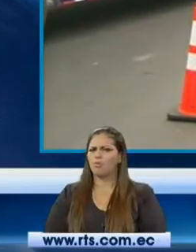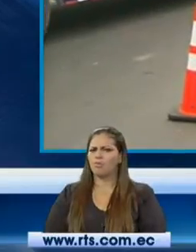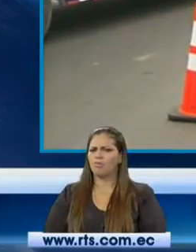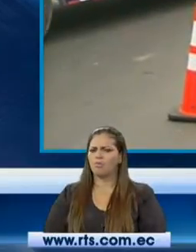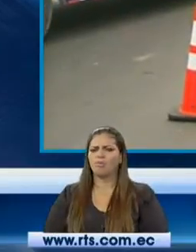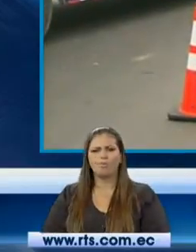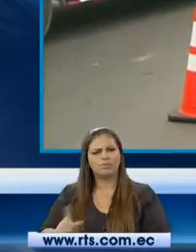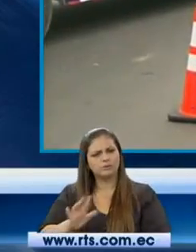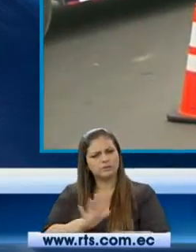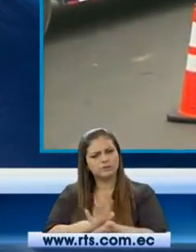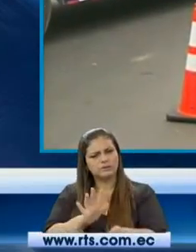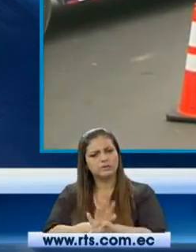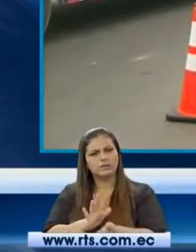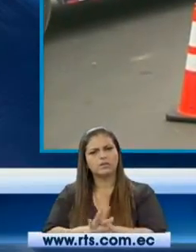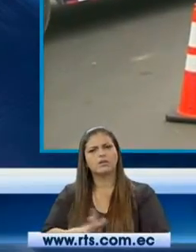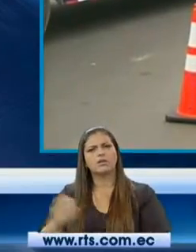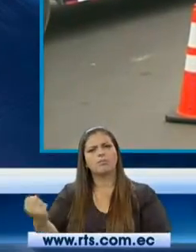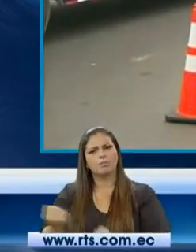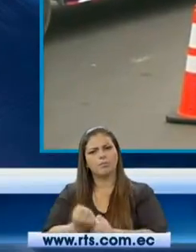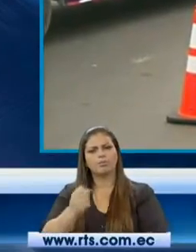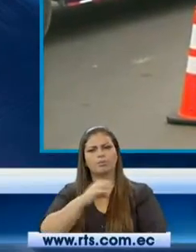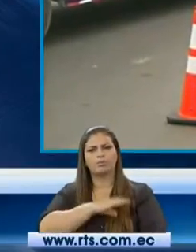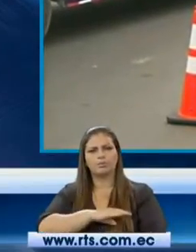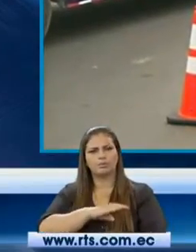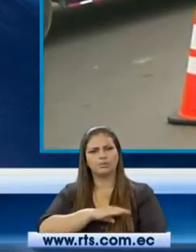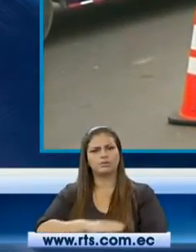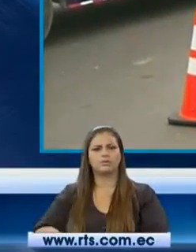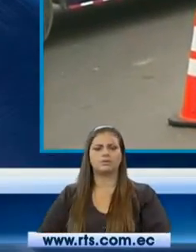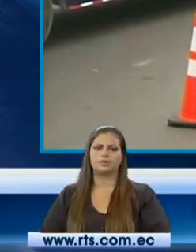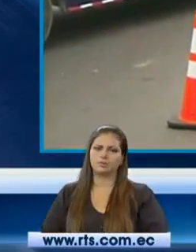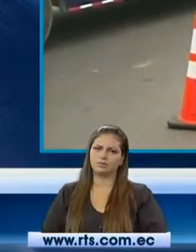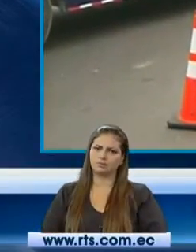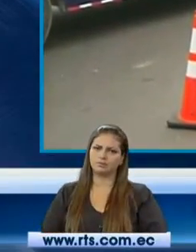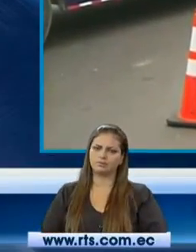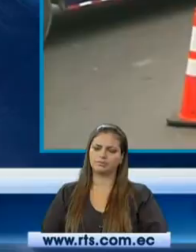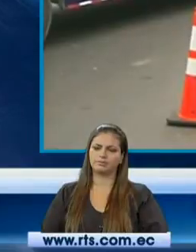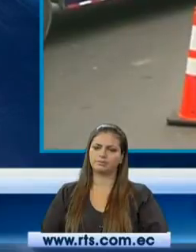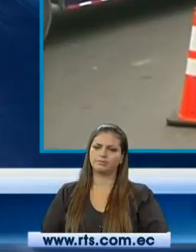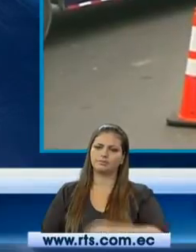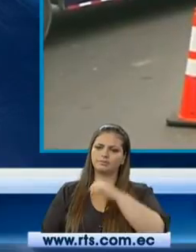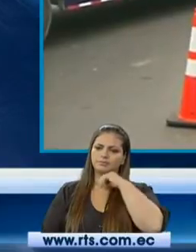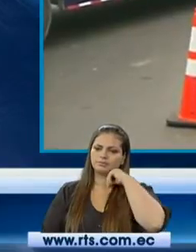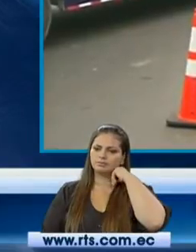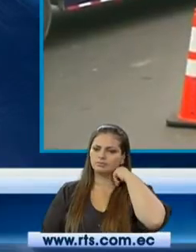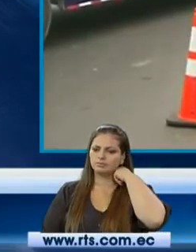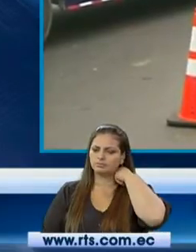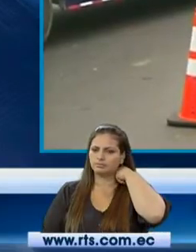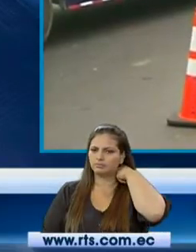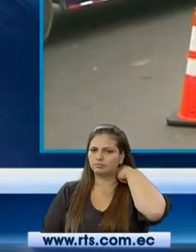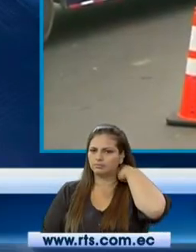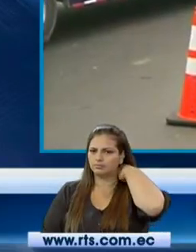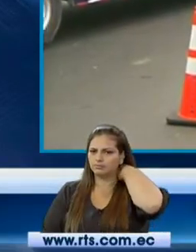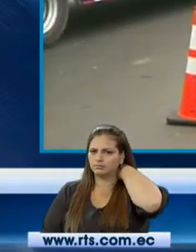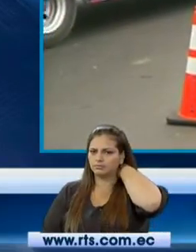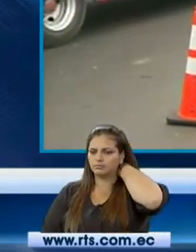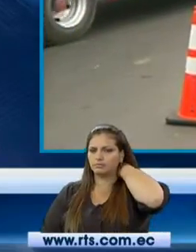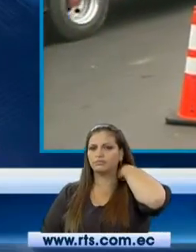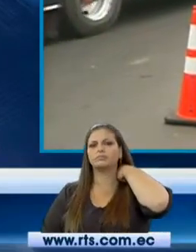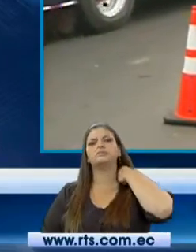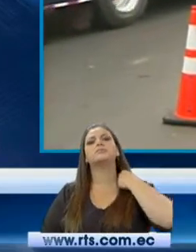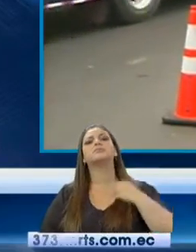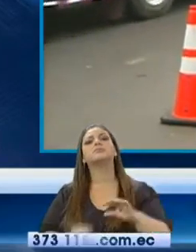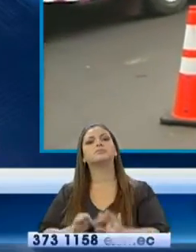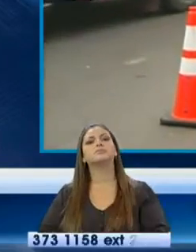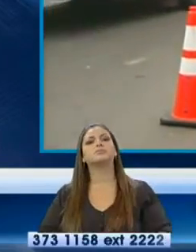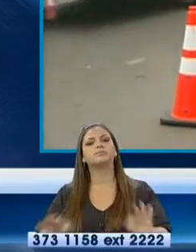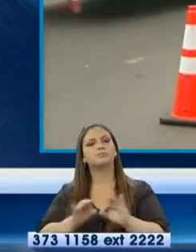operativos van a ser constantes en la ciudad. Lo que hay que insistir también, como tú bien lo dices, Enrique, es en la colaboración